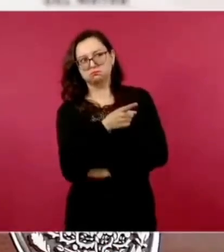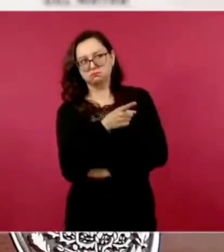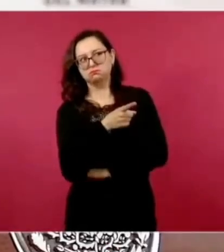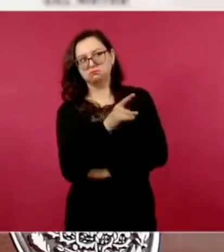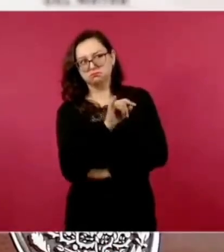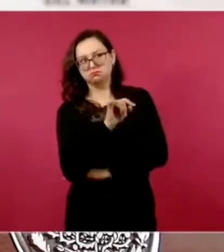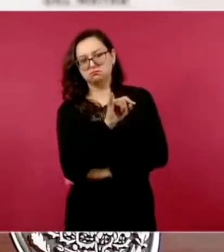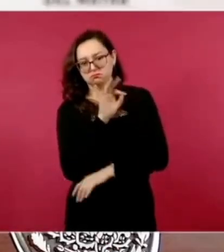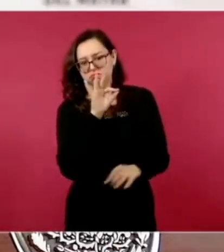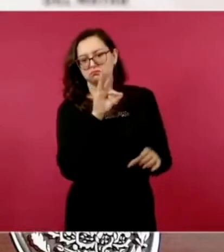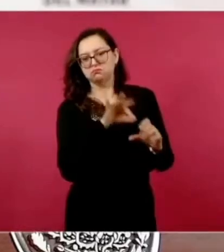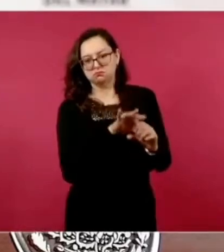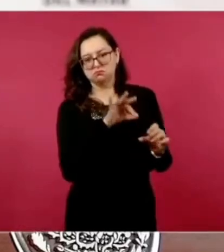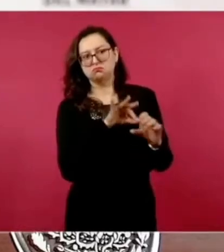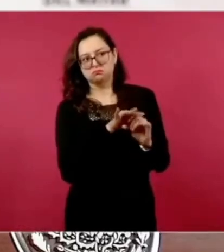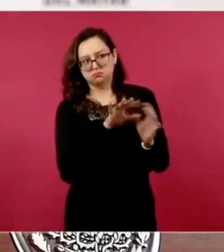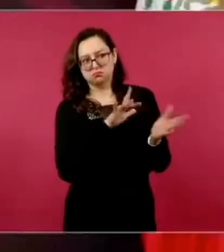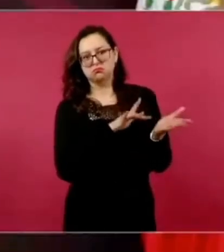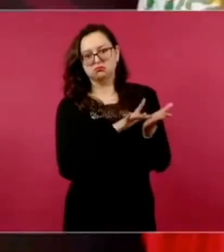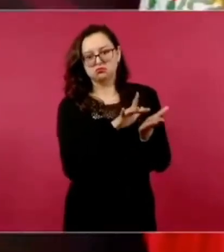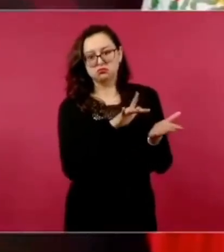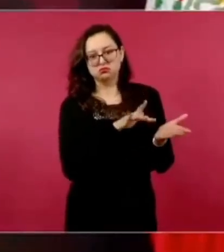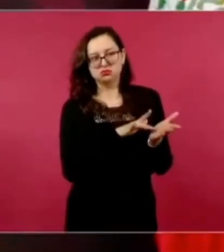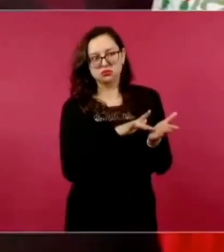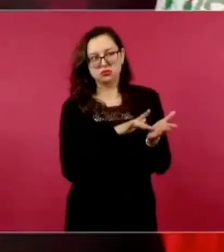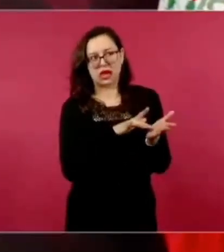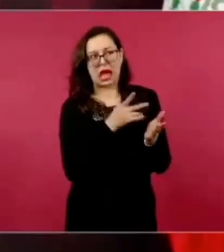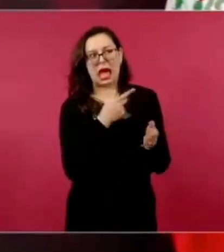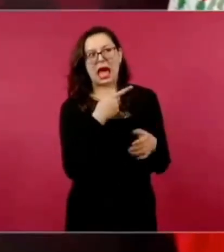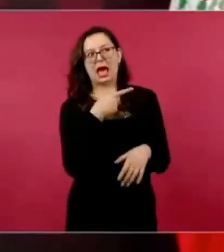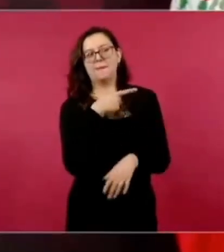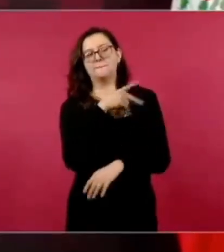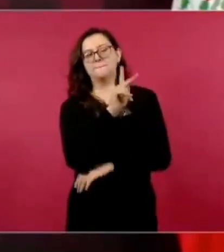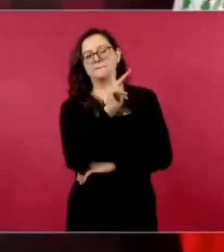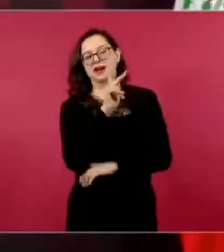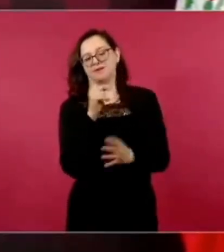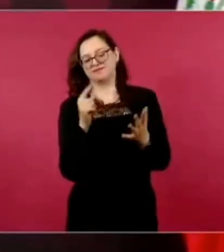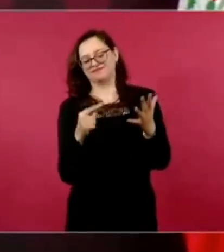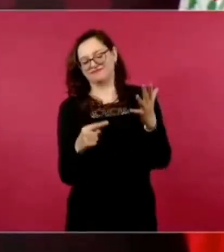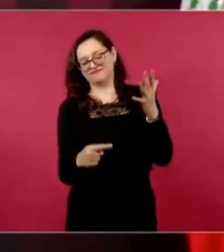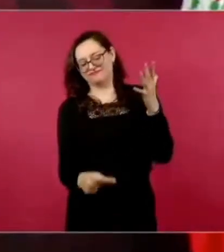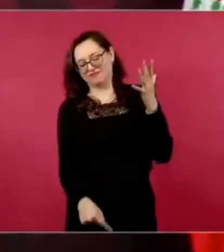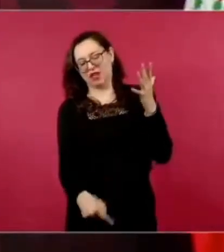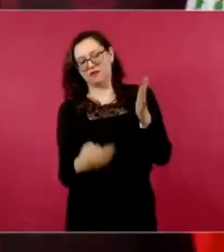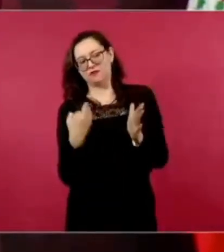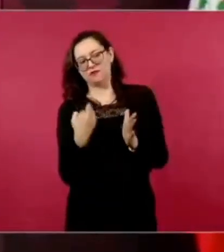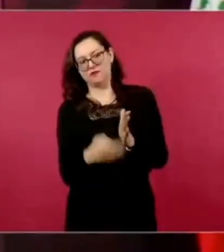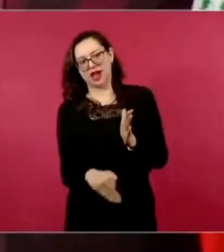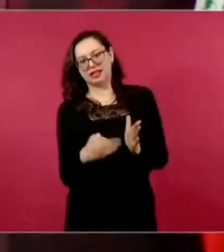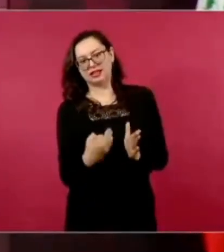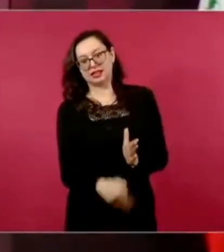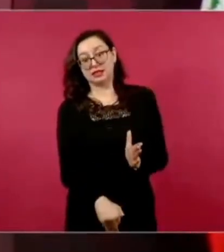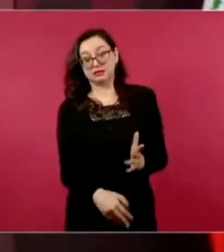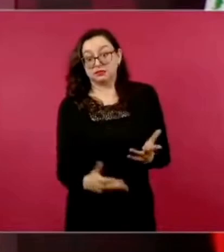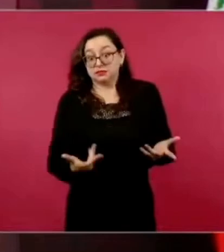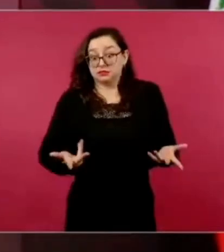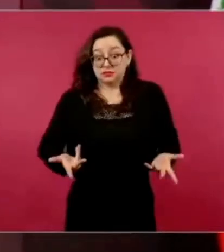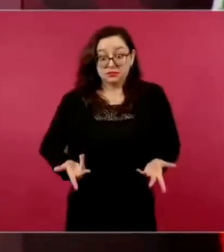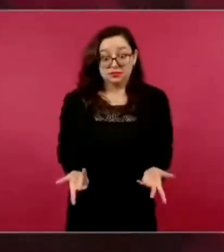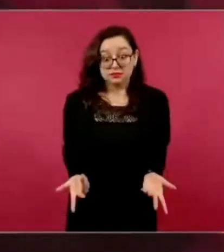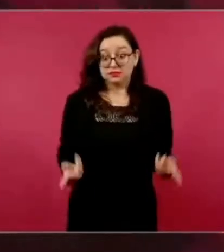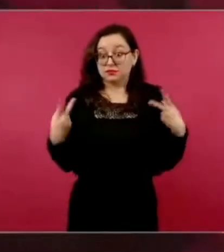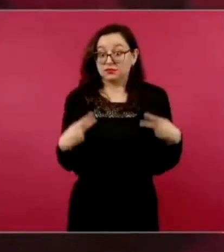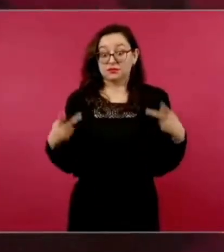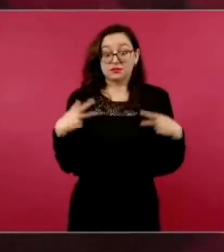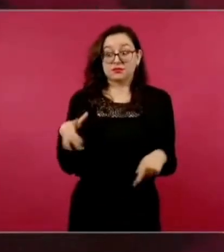sí, pero no dijiste esto, no dijiste esto, no dijiste esto. Todos al escrutinio